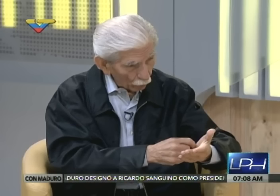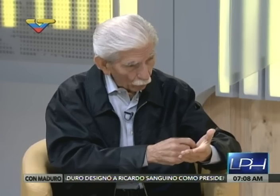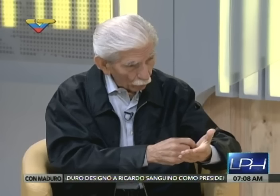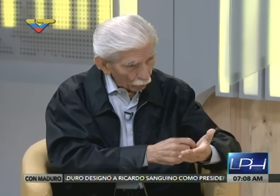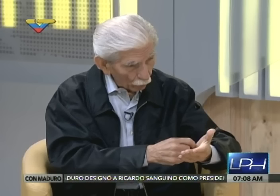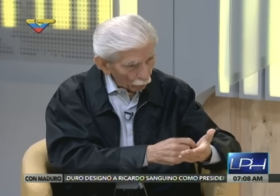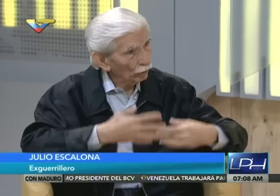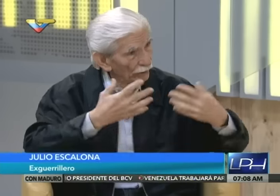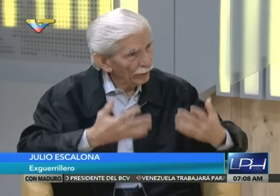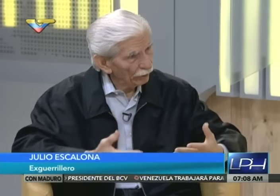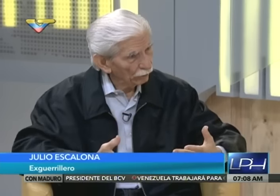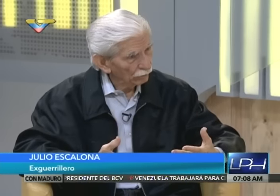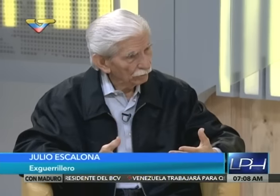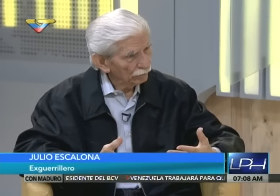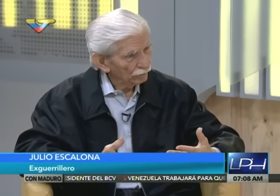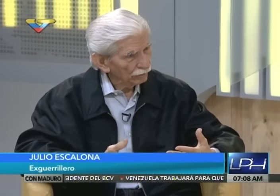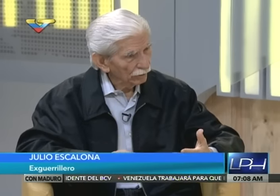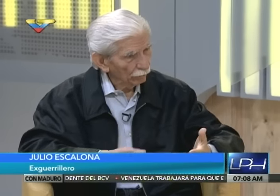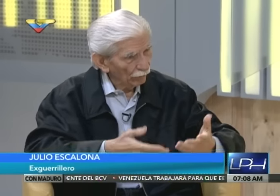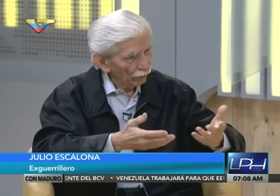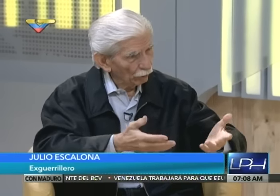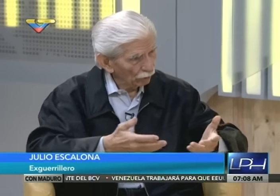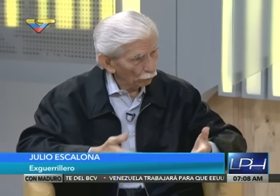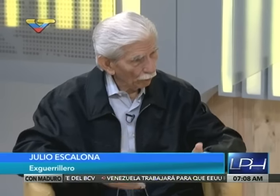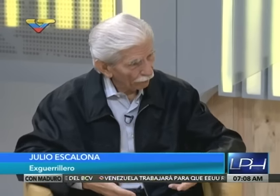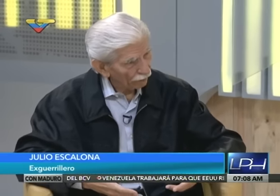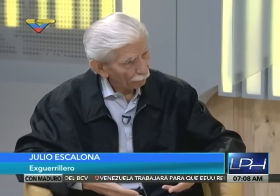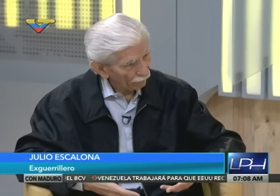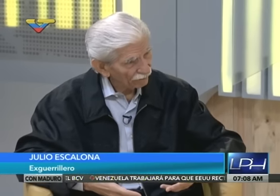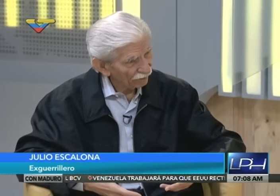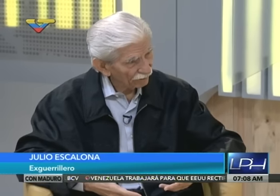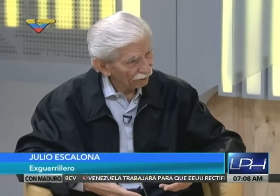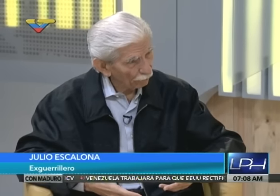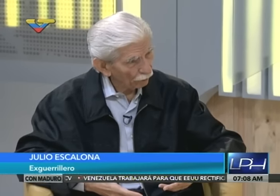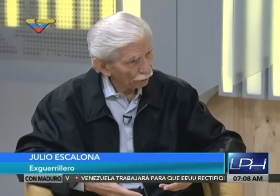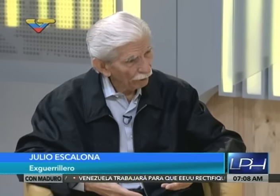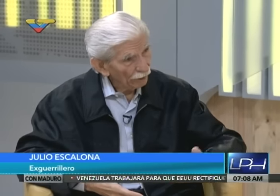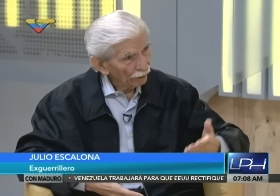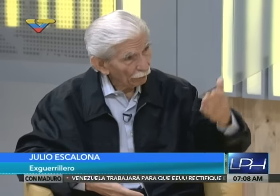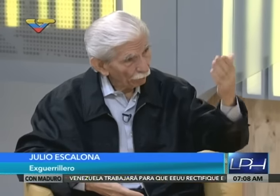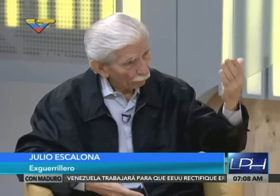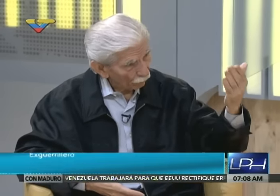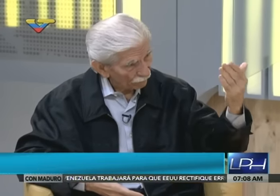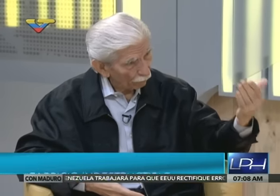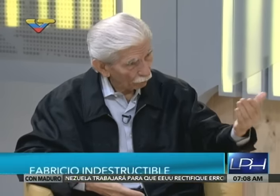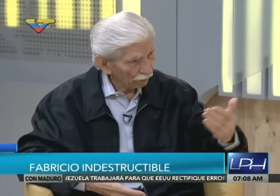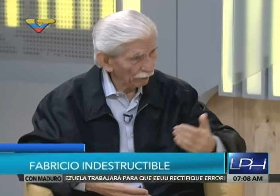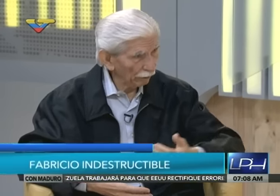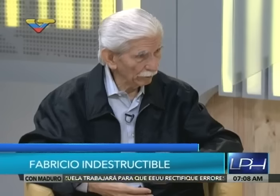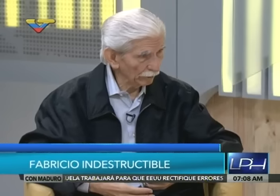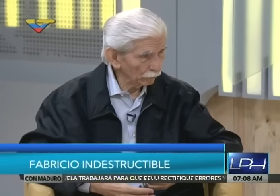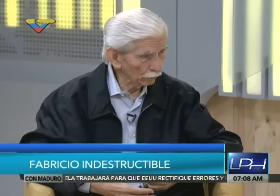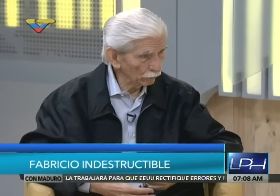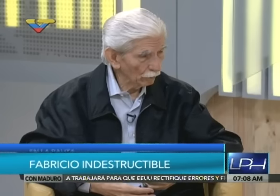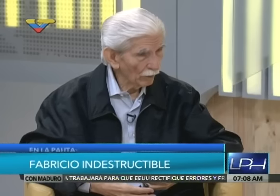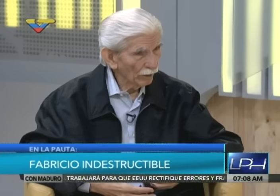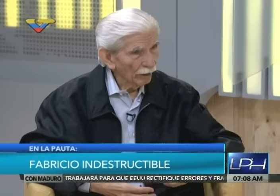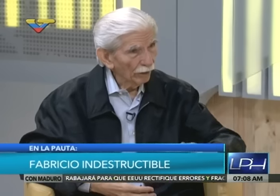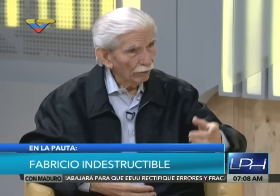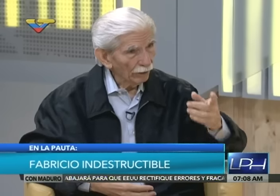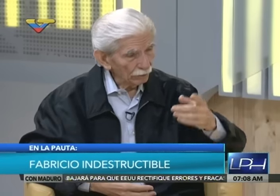fue un obituario diario ver los titulares de la prensa de esa época, y fue por esa orden que da